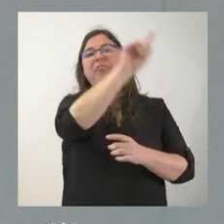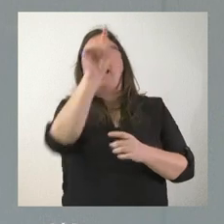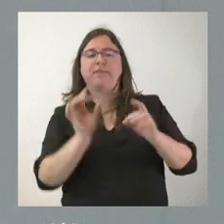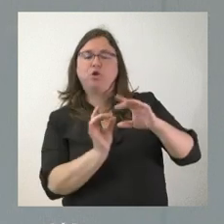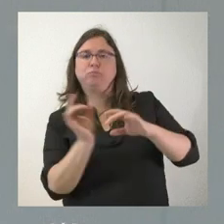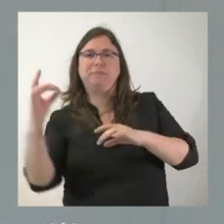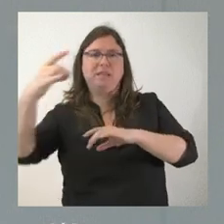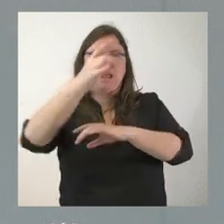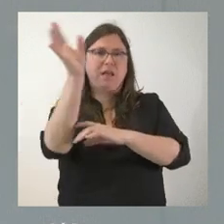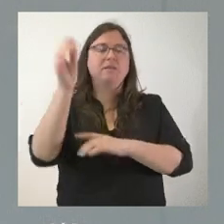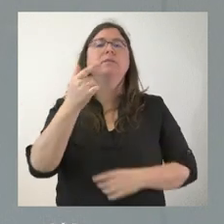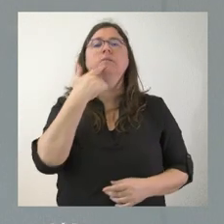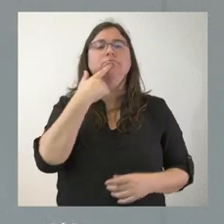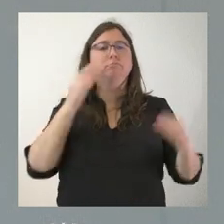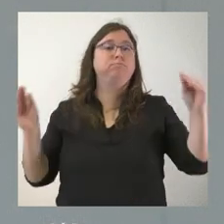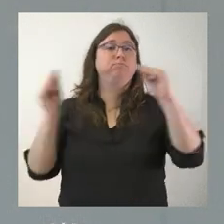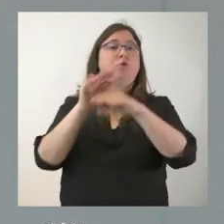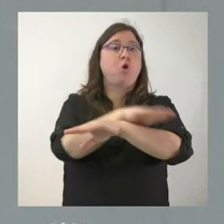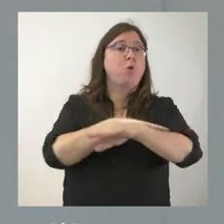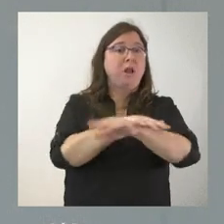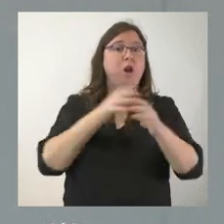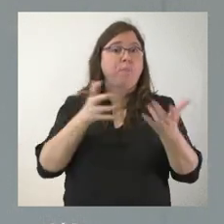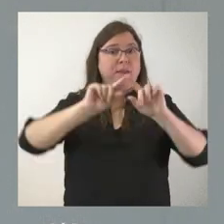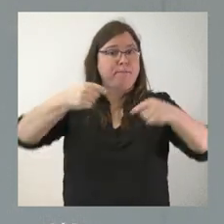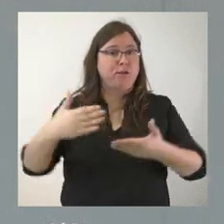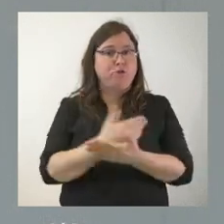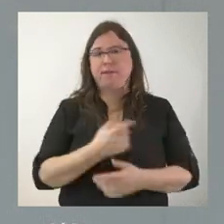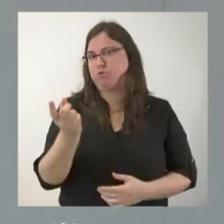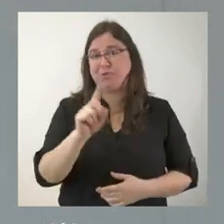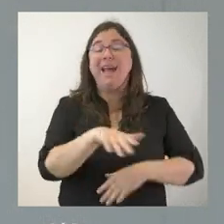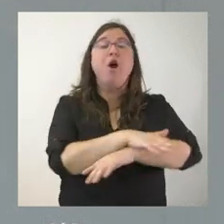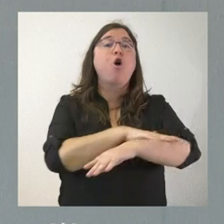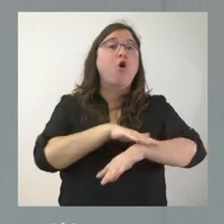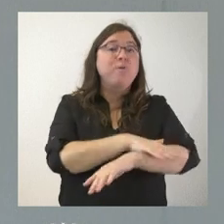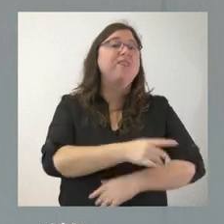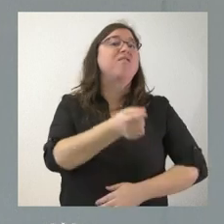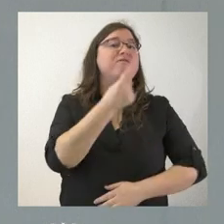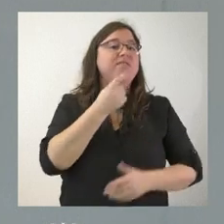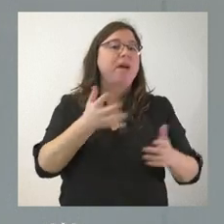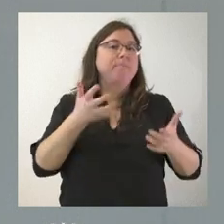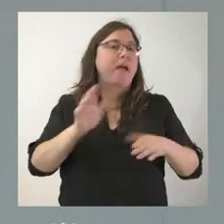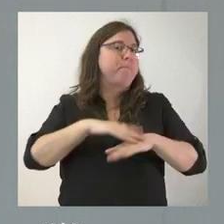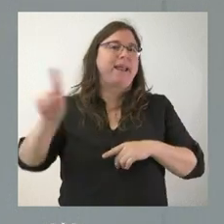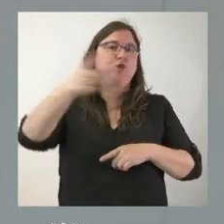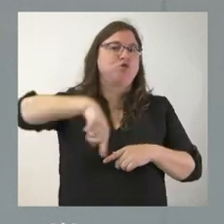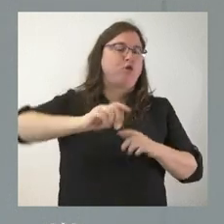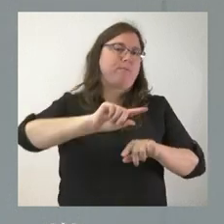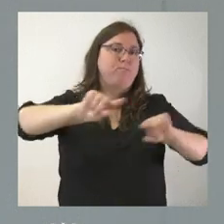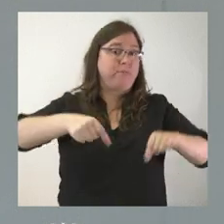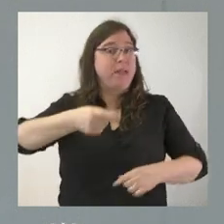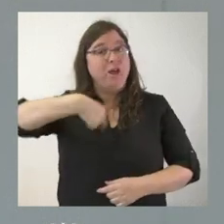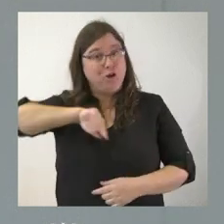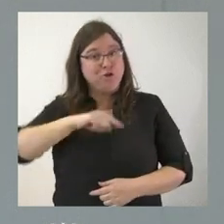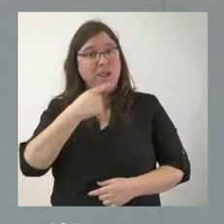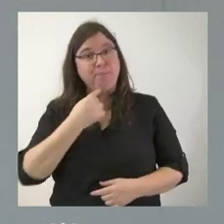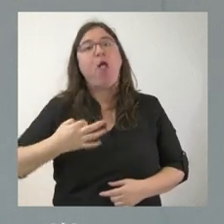que el gobierno y nosotros coincidimos En qué beneficia a todas las provincias no el gobierno dice que beneficia a todas las provincias y la junta de Castellón dice que